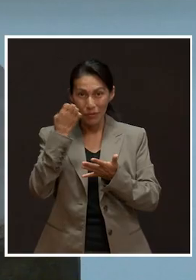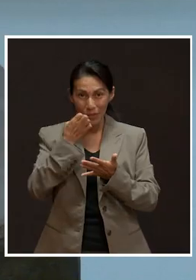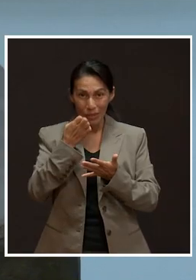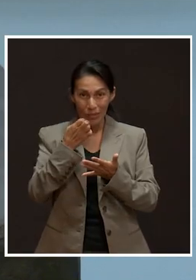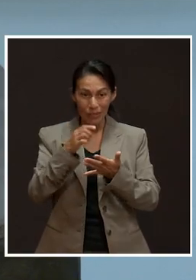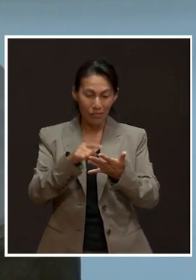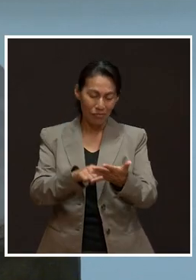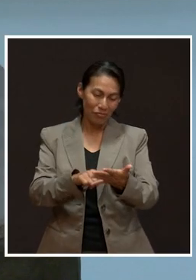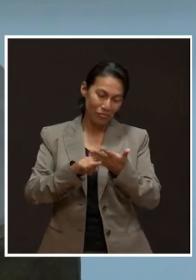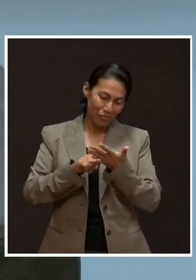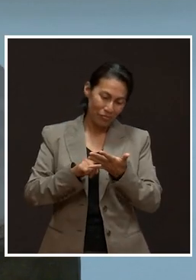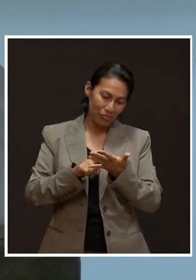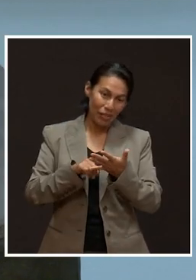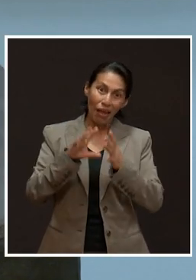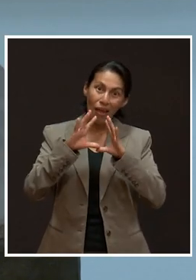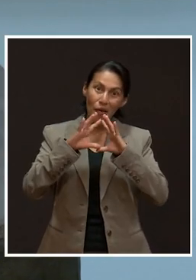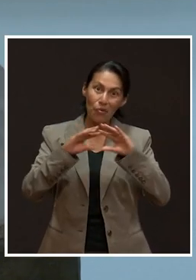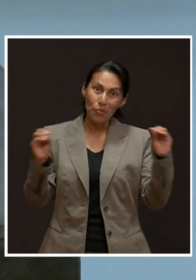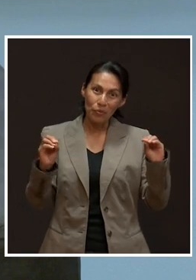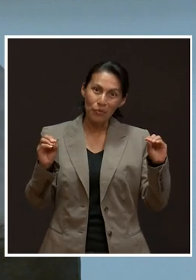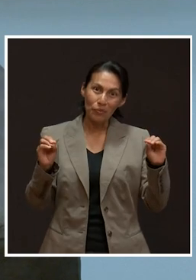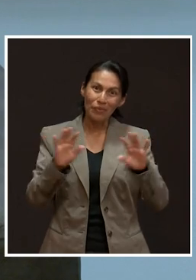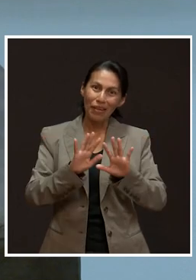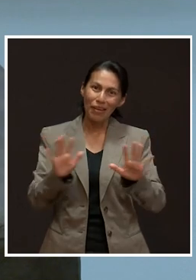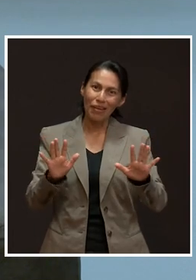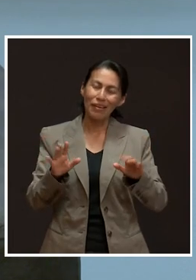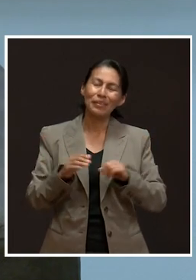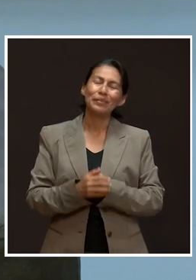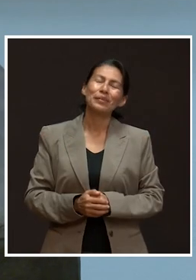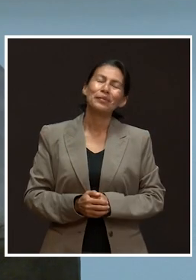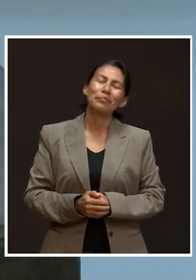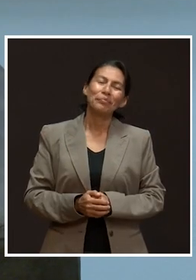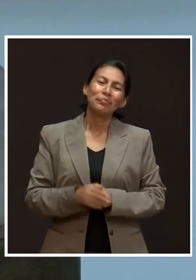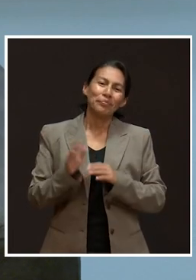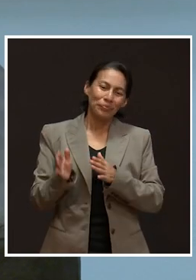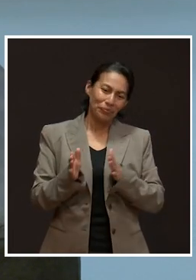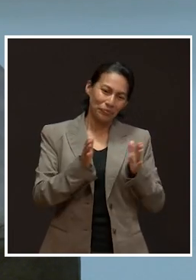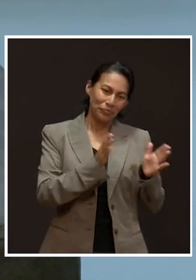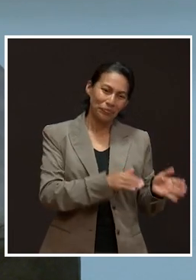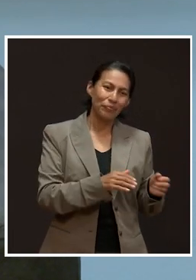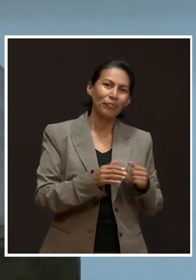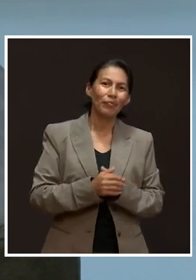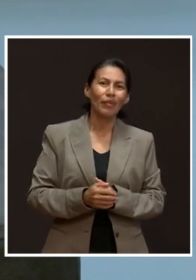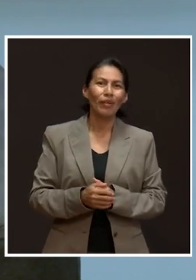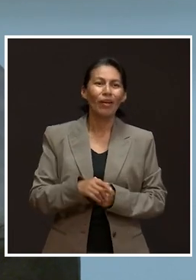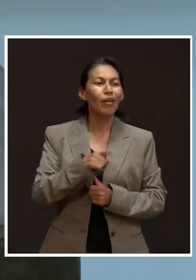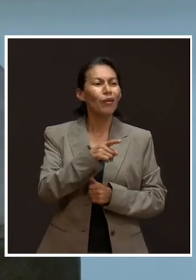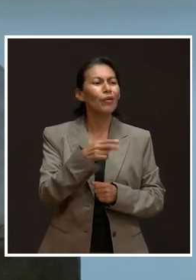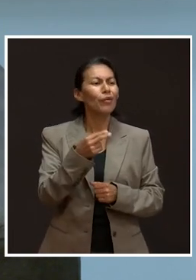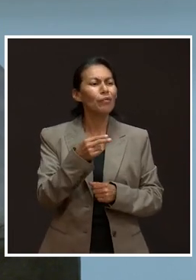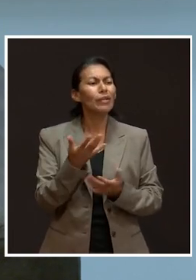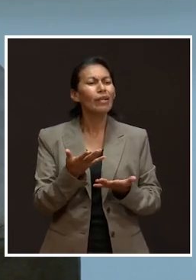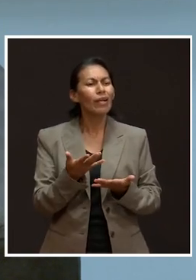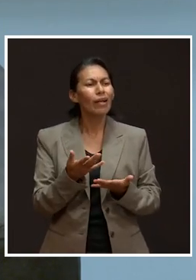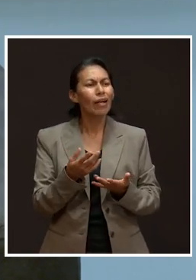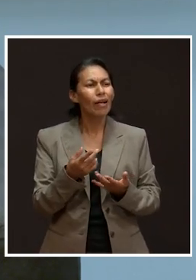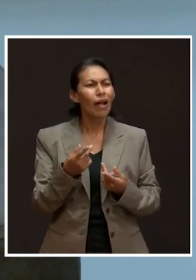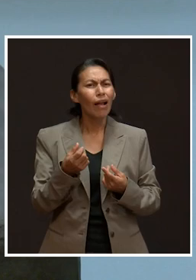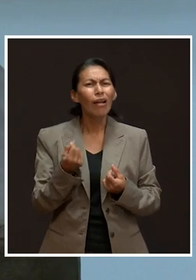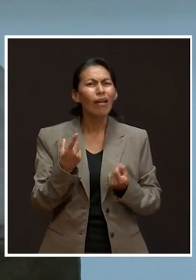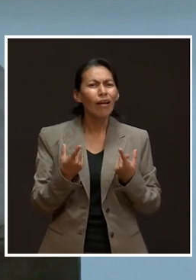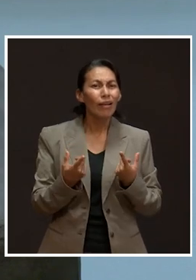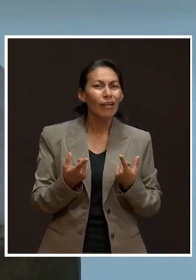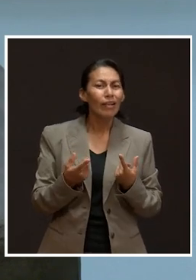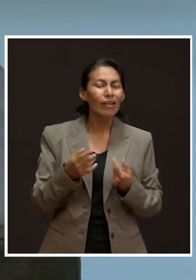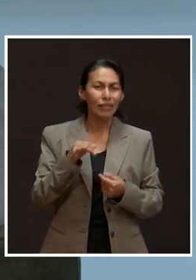Estamos esperando esta confirmación que se está haciendo poco a poco. Y entonces, tenemos